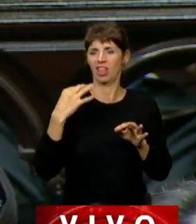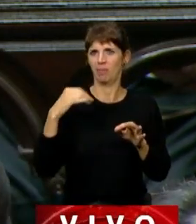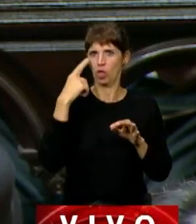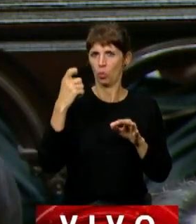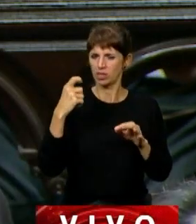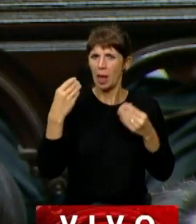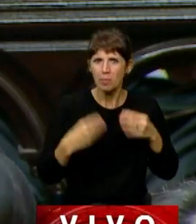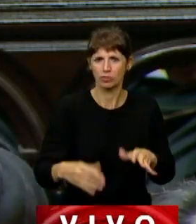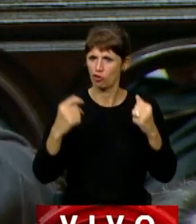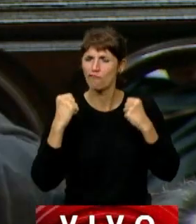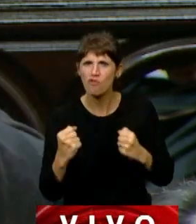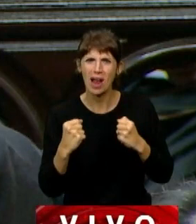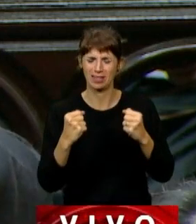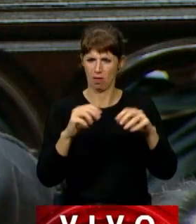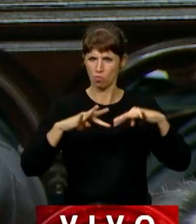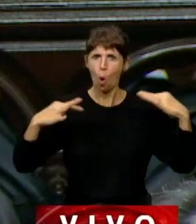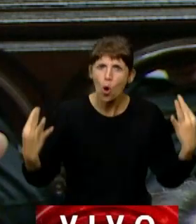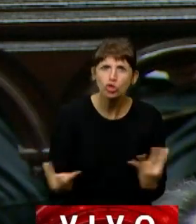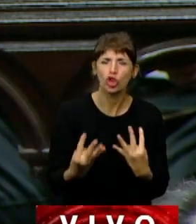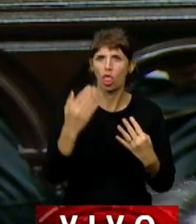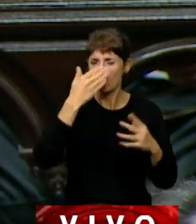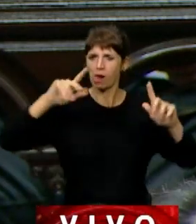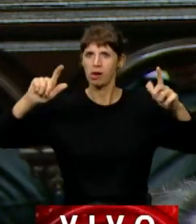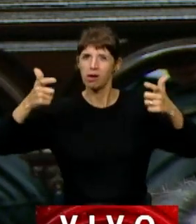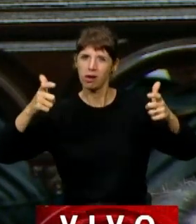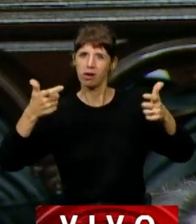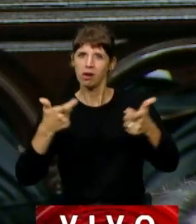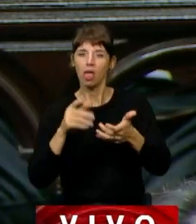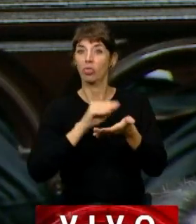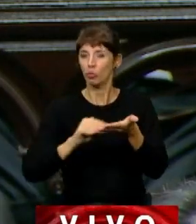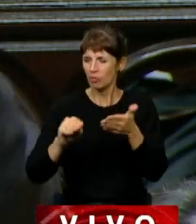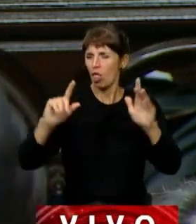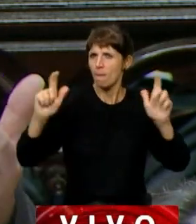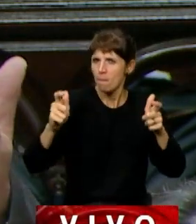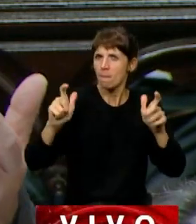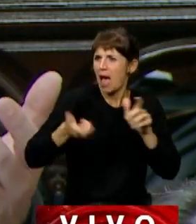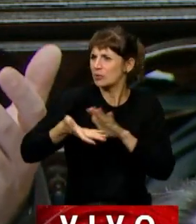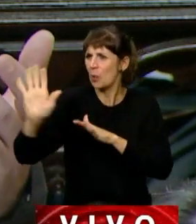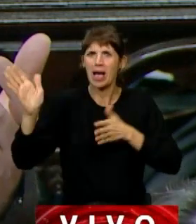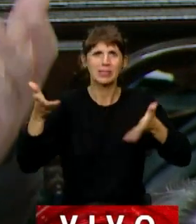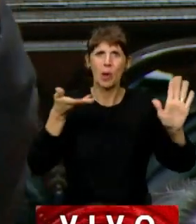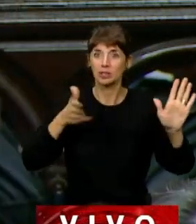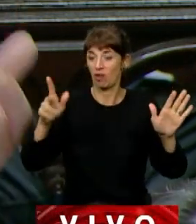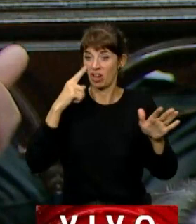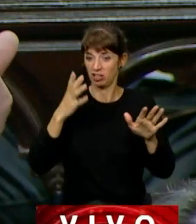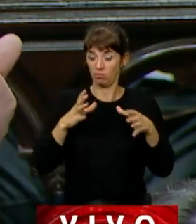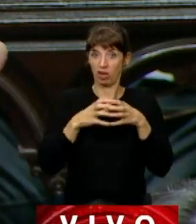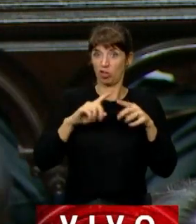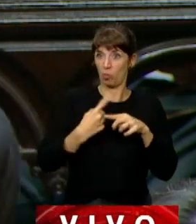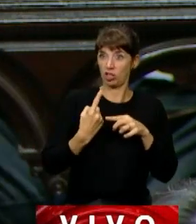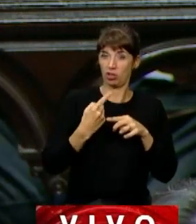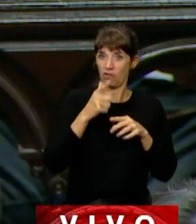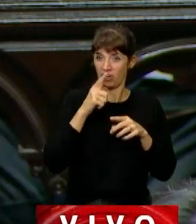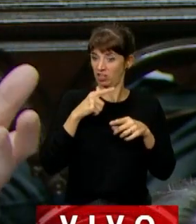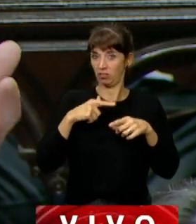intensidad, que éramos muchos, que después se desgrana en términos de cantidad de diputados presentes. fíjense la composición de nuestro bloque, creo que estamos,